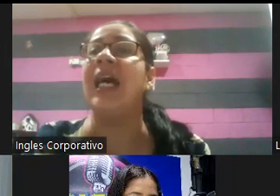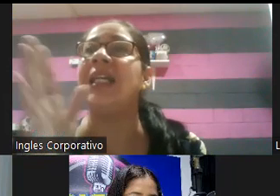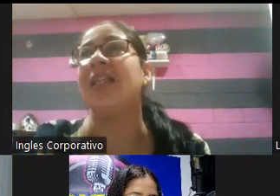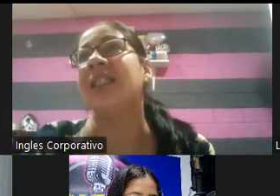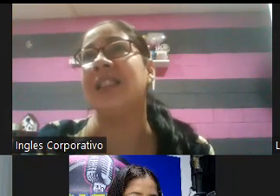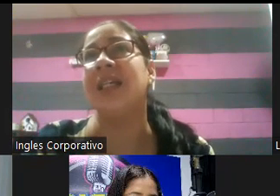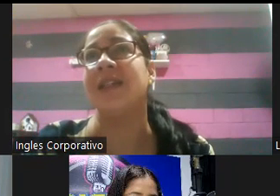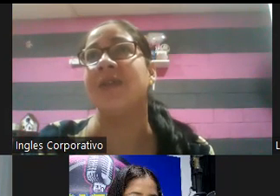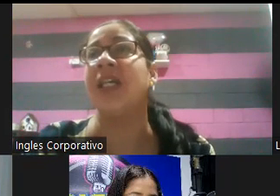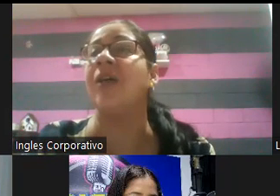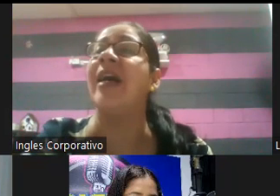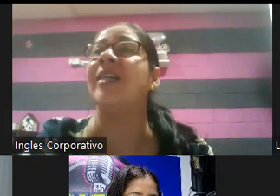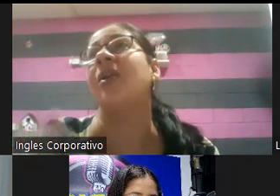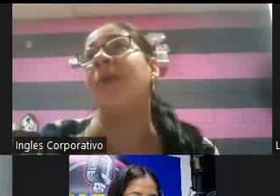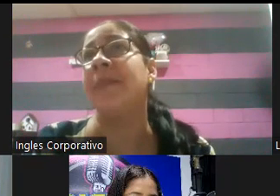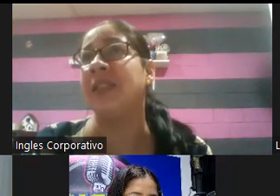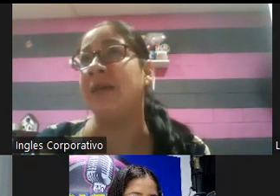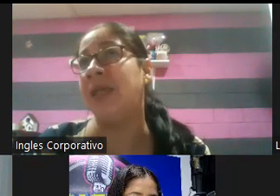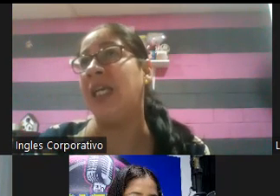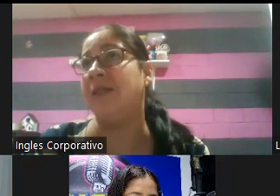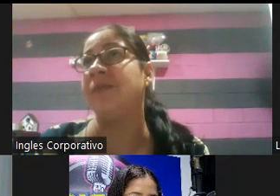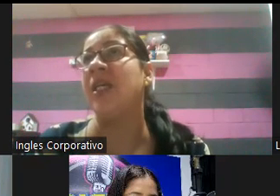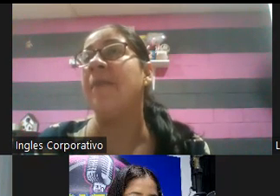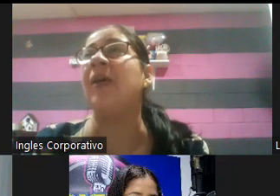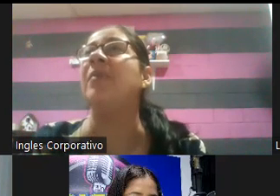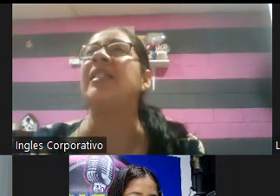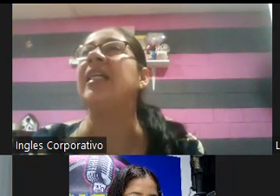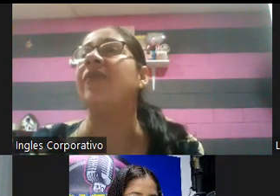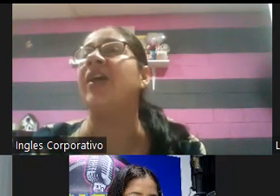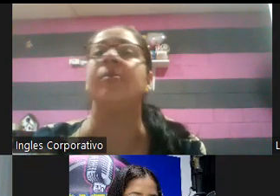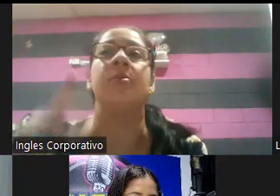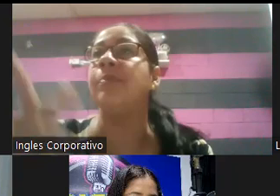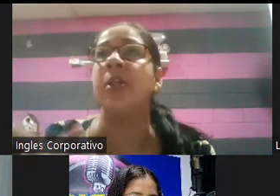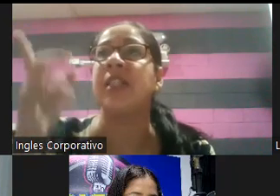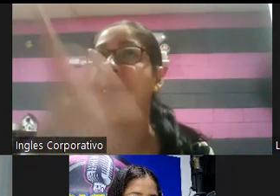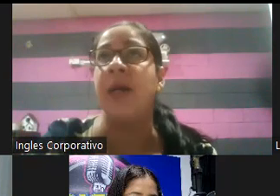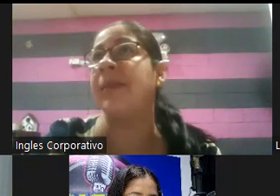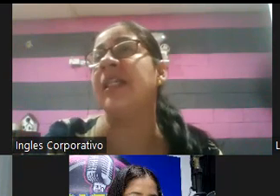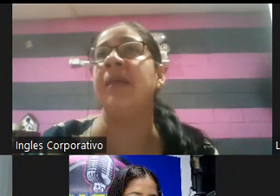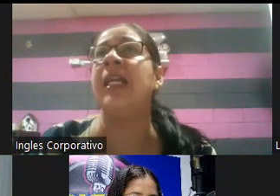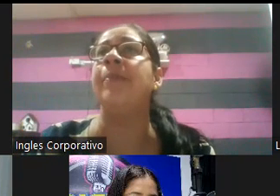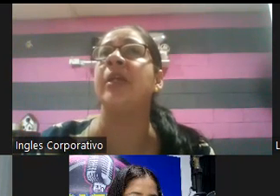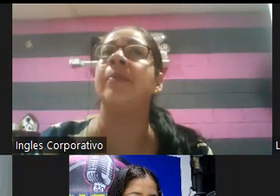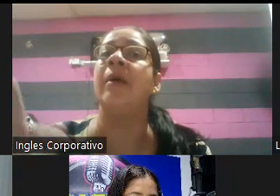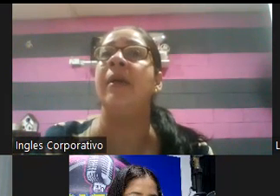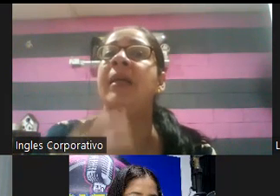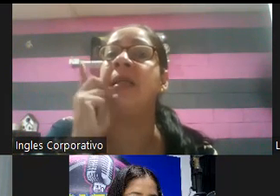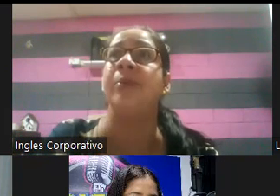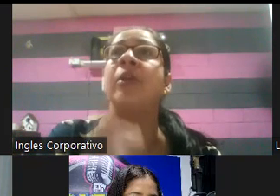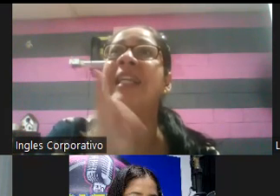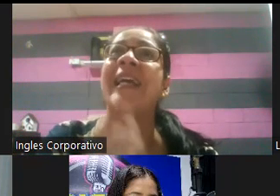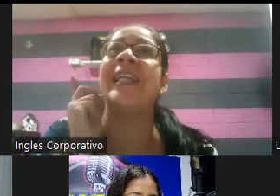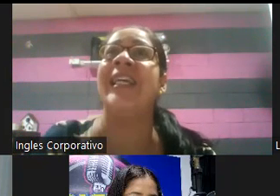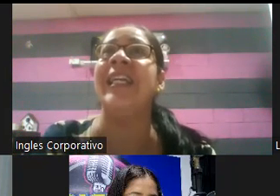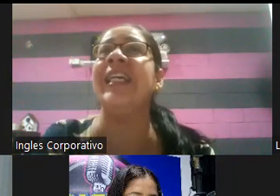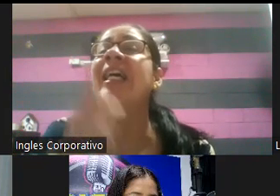edad est Edad esta gente se abre correo a estos les voy a mandar mailing pero me siguen en Facebook no importa les voy a mandar mailing porque probablemente